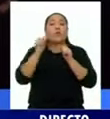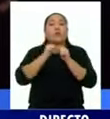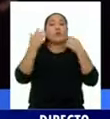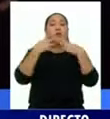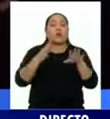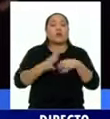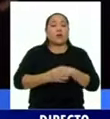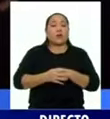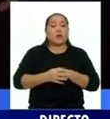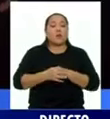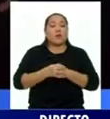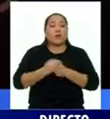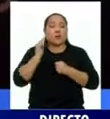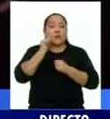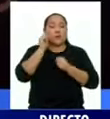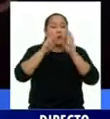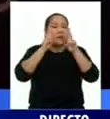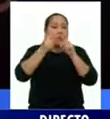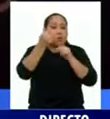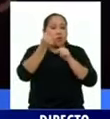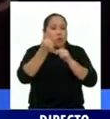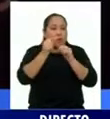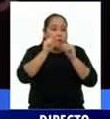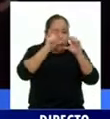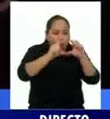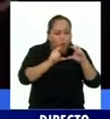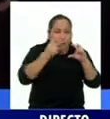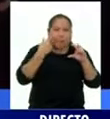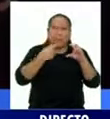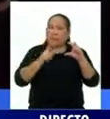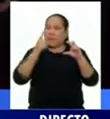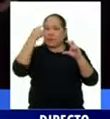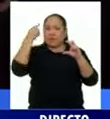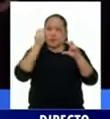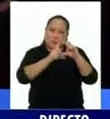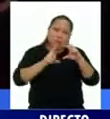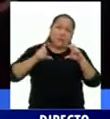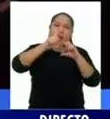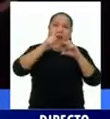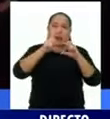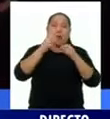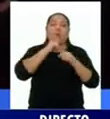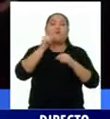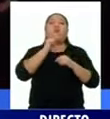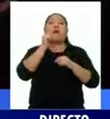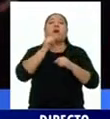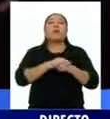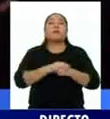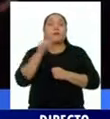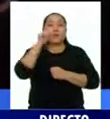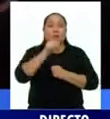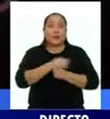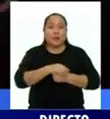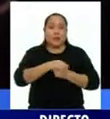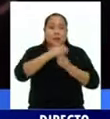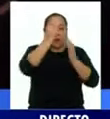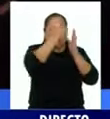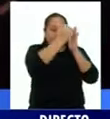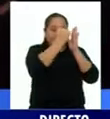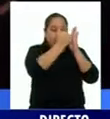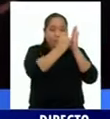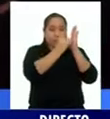consideramos subestimado. Creemos que el número es mayor y que la falta de registro de algunas empresas no permite identificar